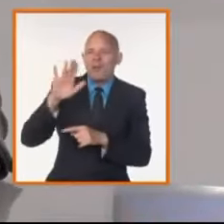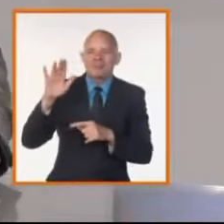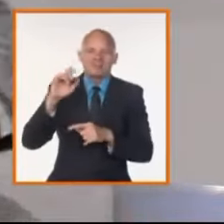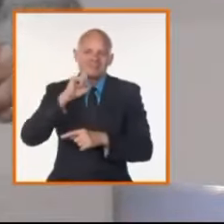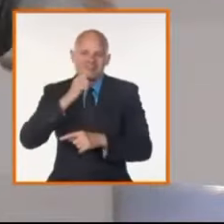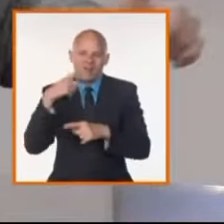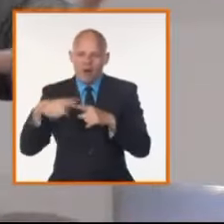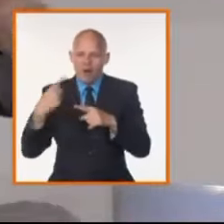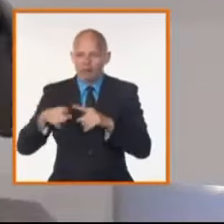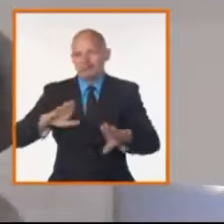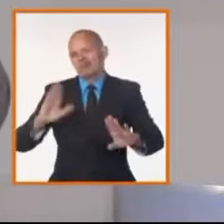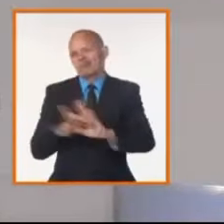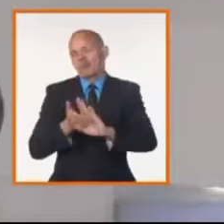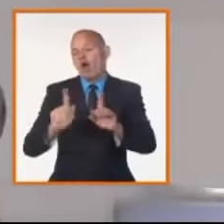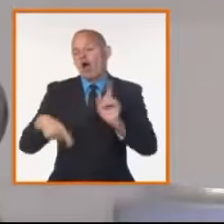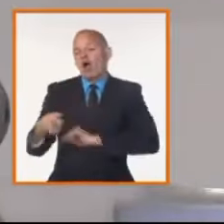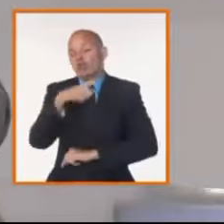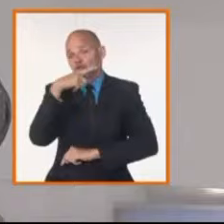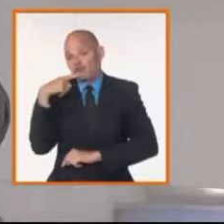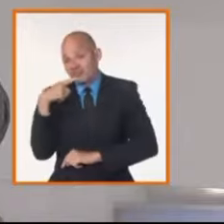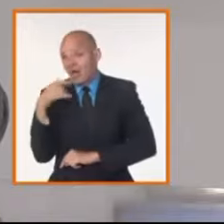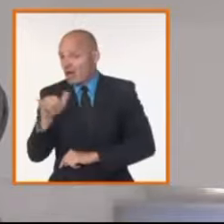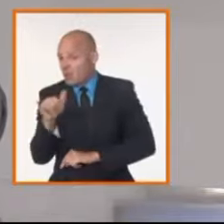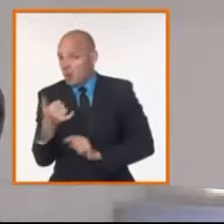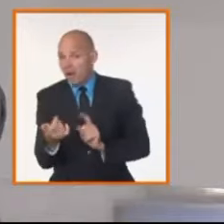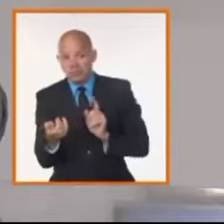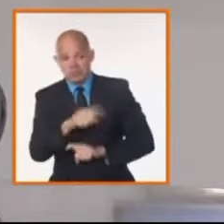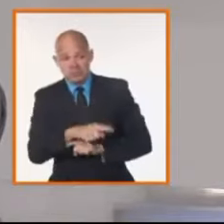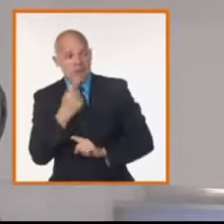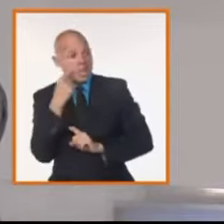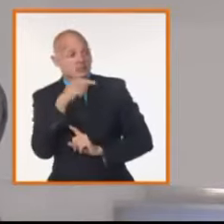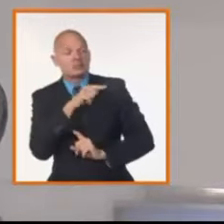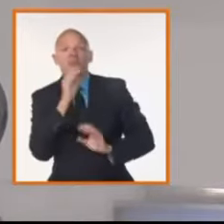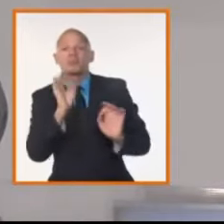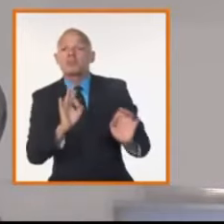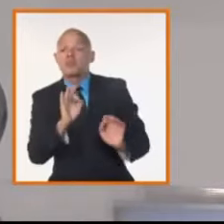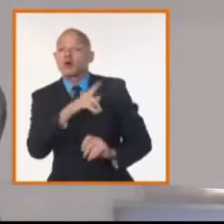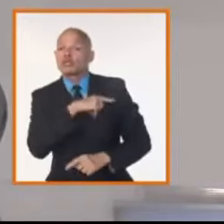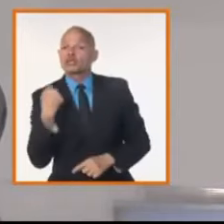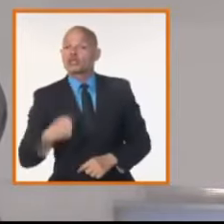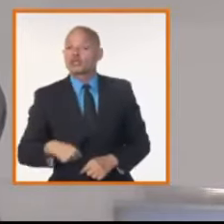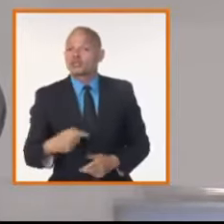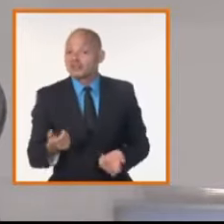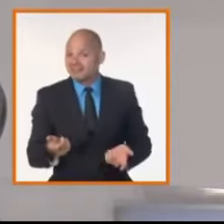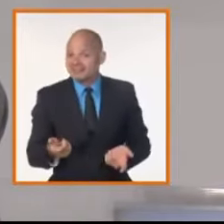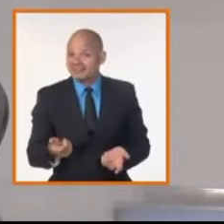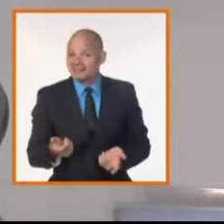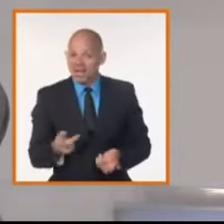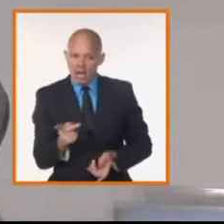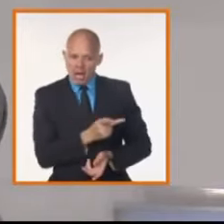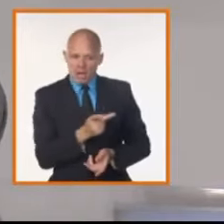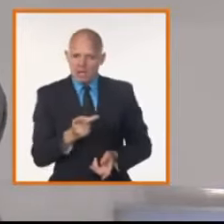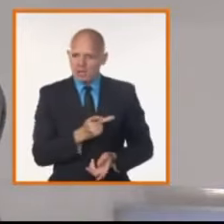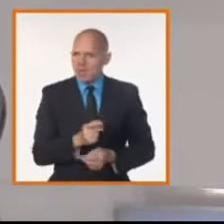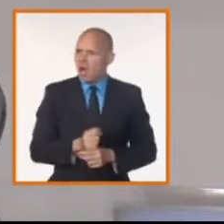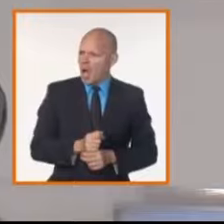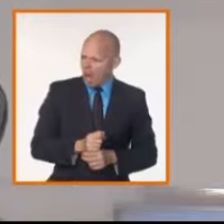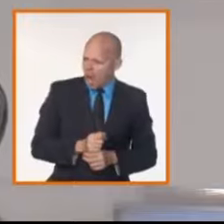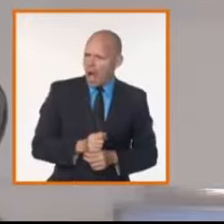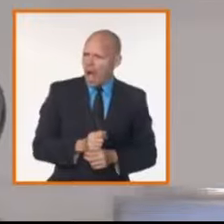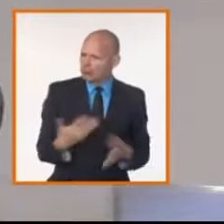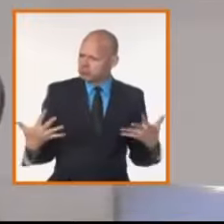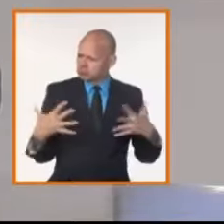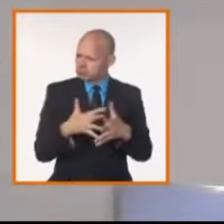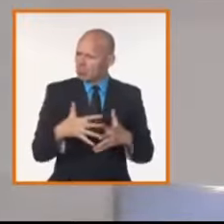contra China y ya para terminar son dos economías que afortunadamente han tenido esa suerte maan mucho se